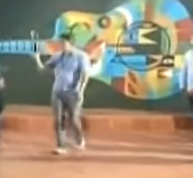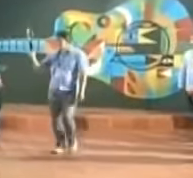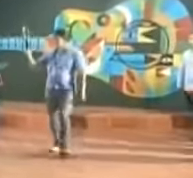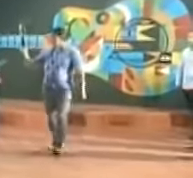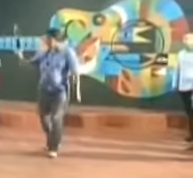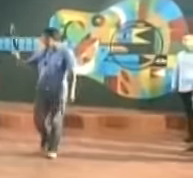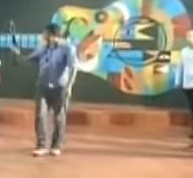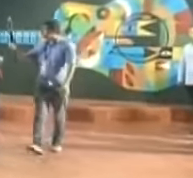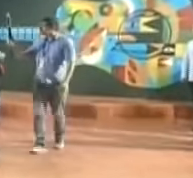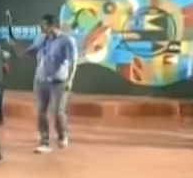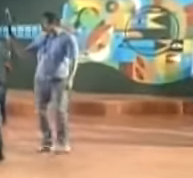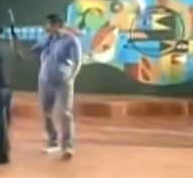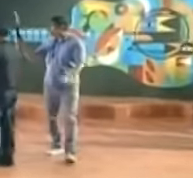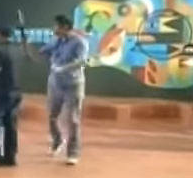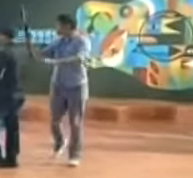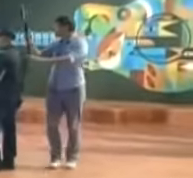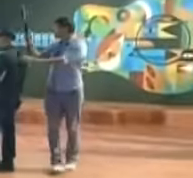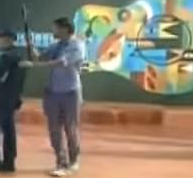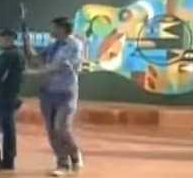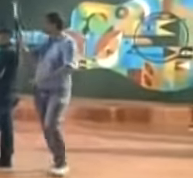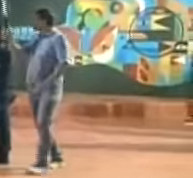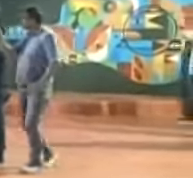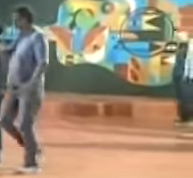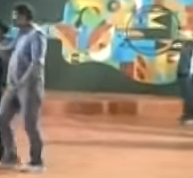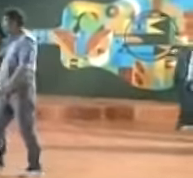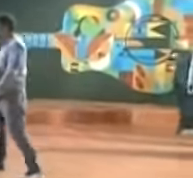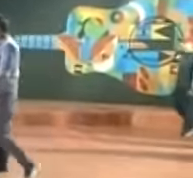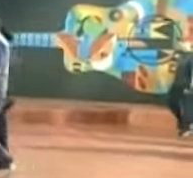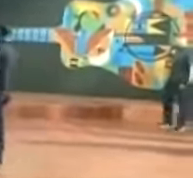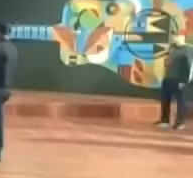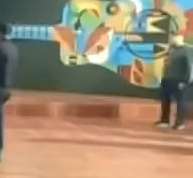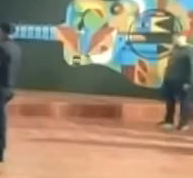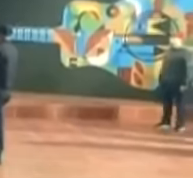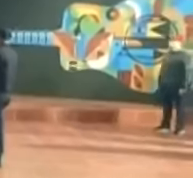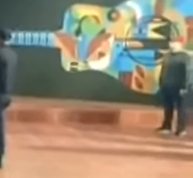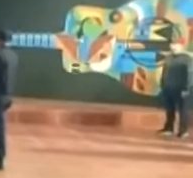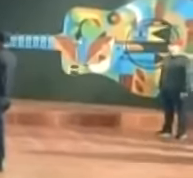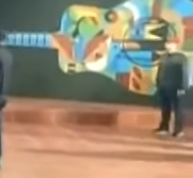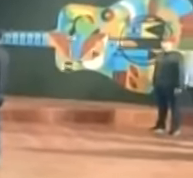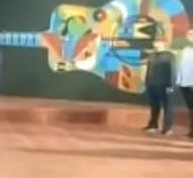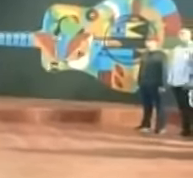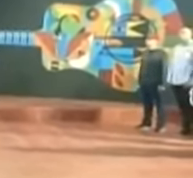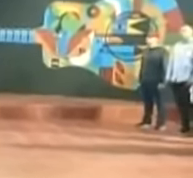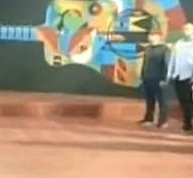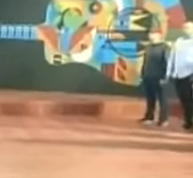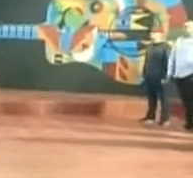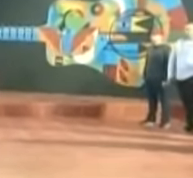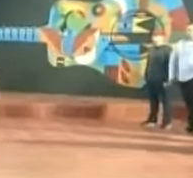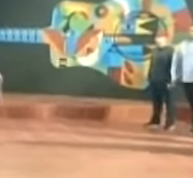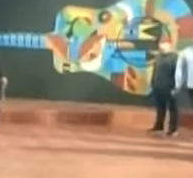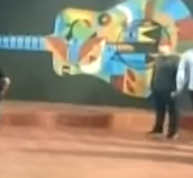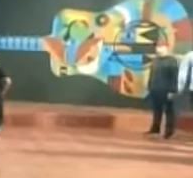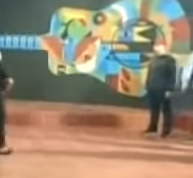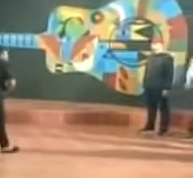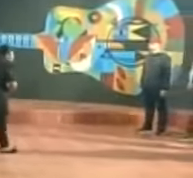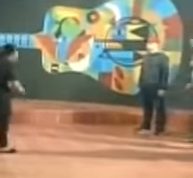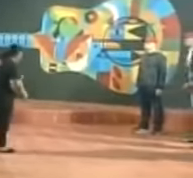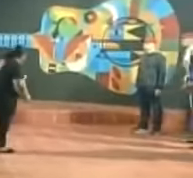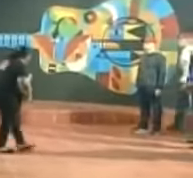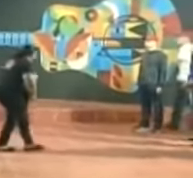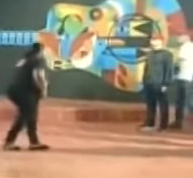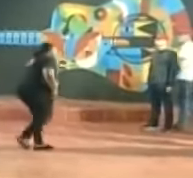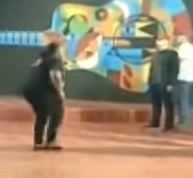Yo no me quedo en la casa, pues al combate me voy. Voy a defender la puerta en